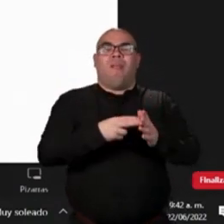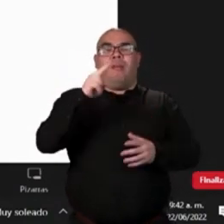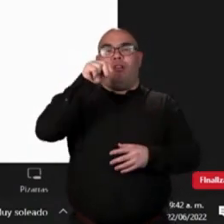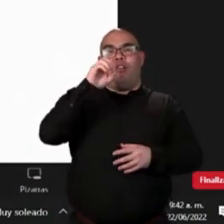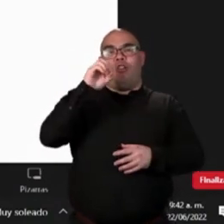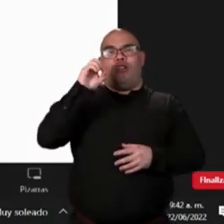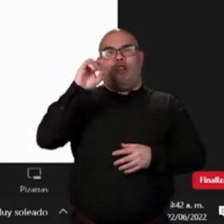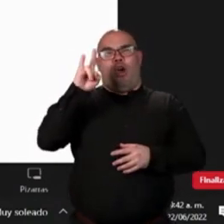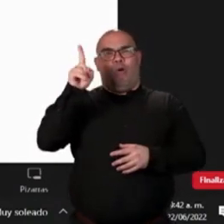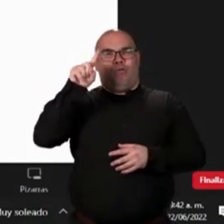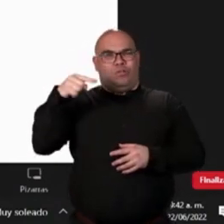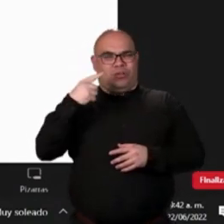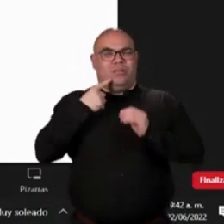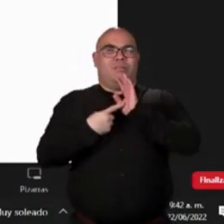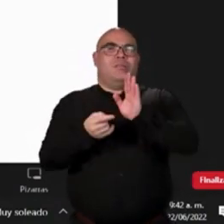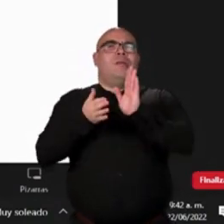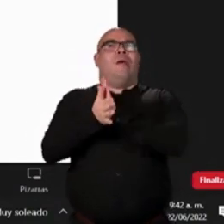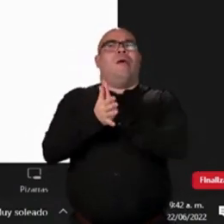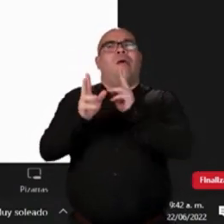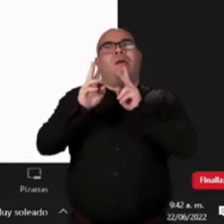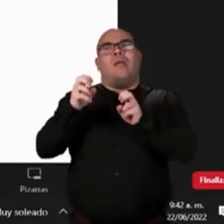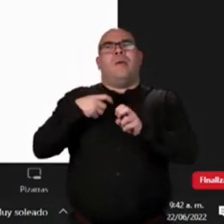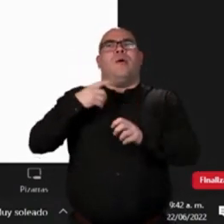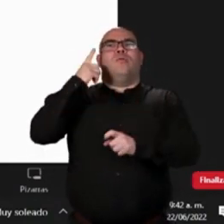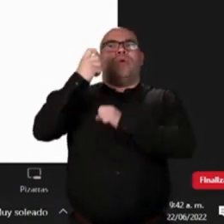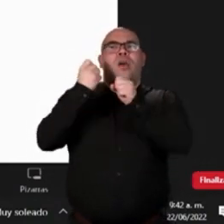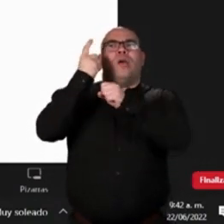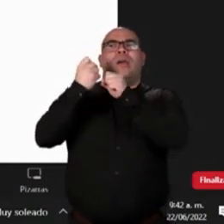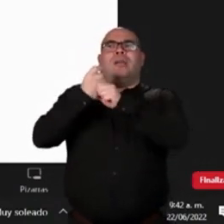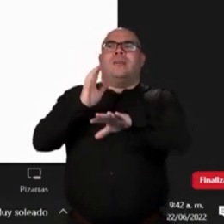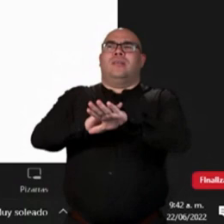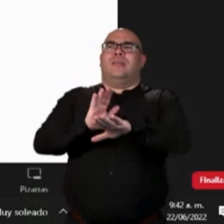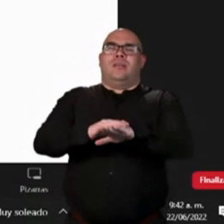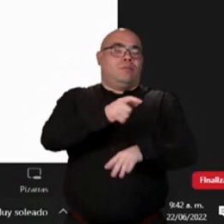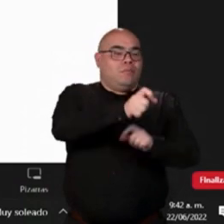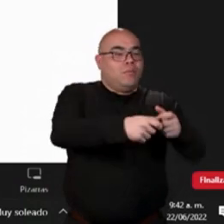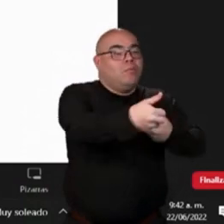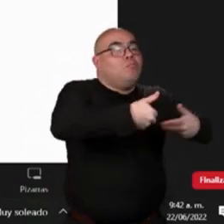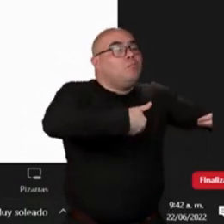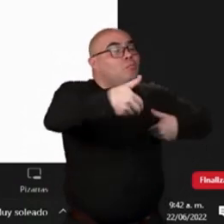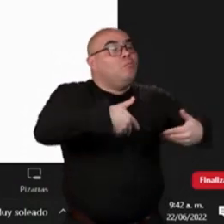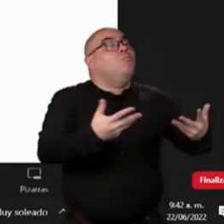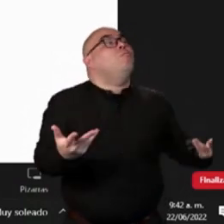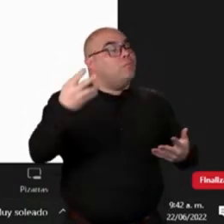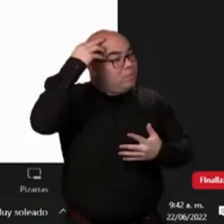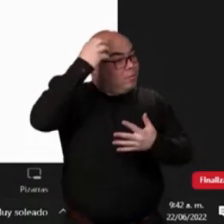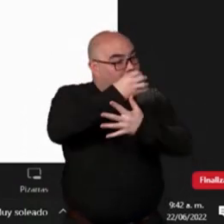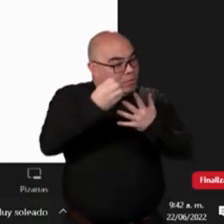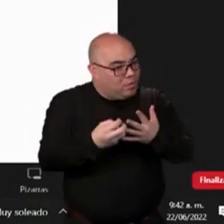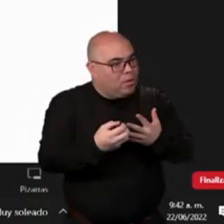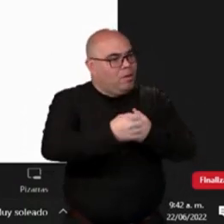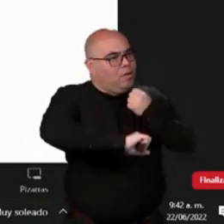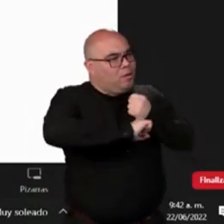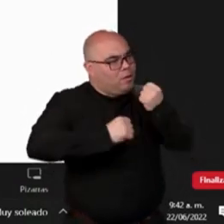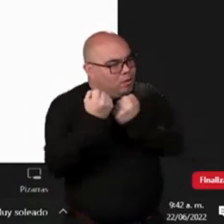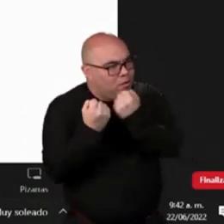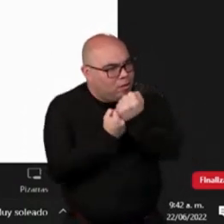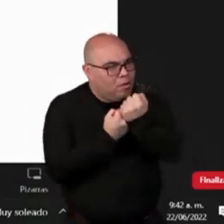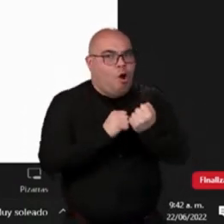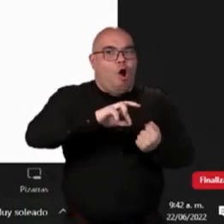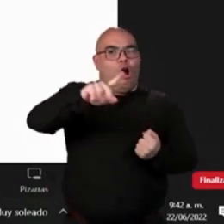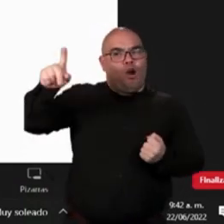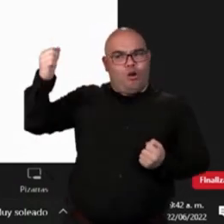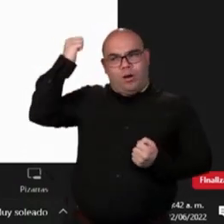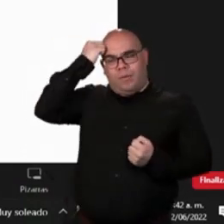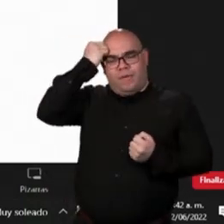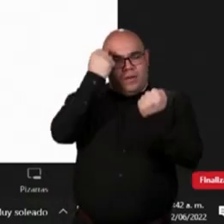donde cada año convocamos a profesores a proponer propuestas de innovación educativa colaborativas en conjunto con otros profesores,